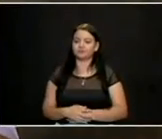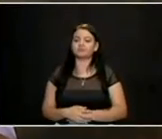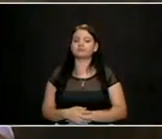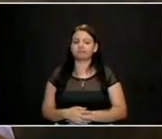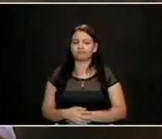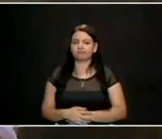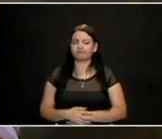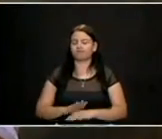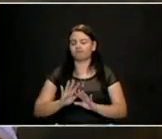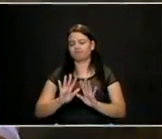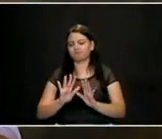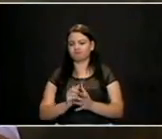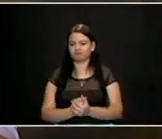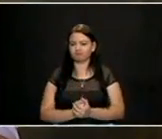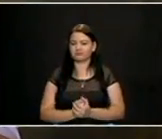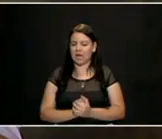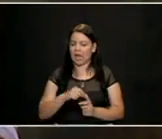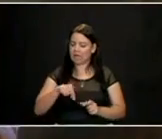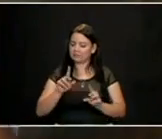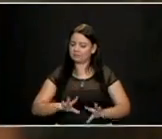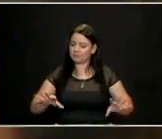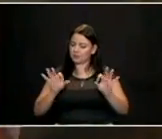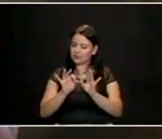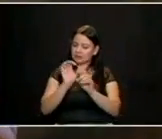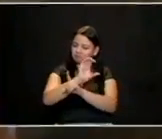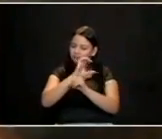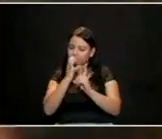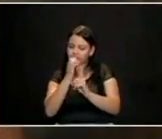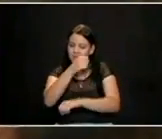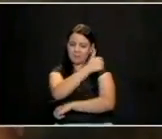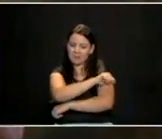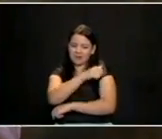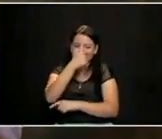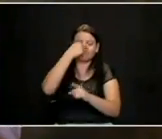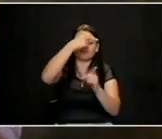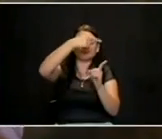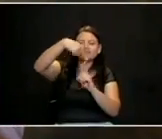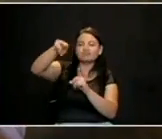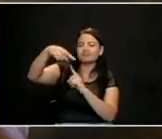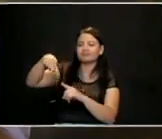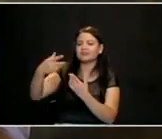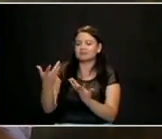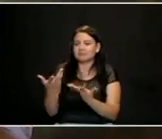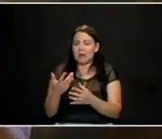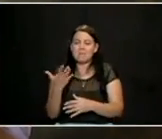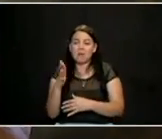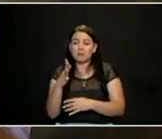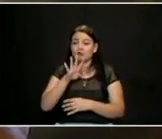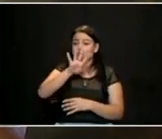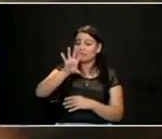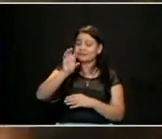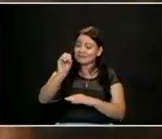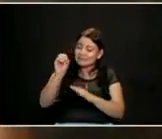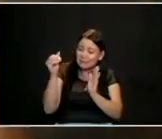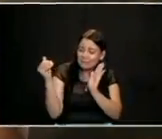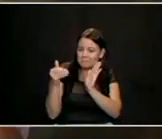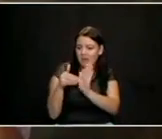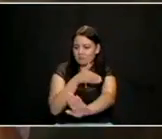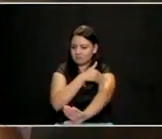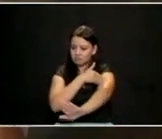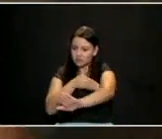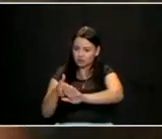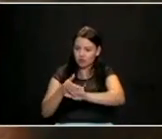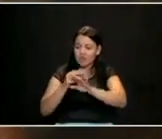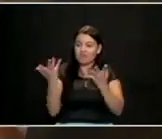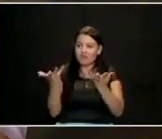otras alternativas turísticas en la ciudad. Y para eso ya se están invirtiendo 40 mil millones en el Cerro Nutibara. Va a quedar